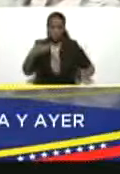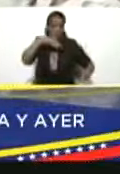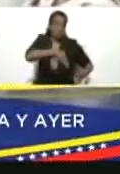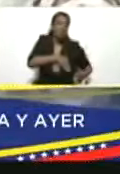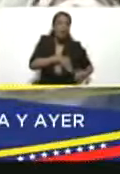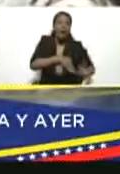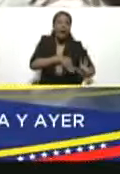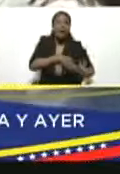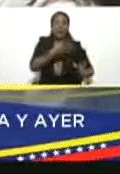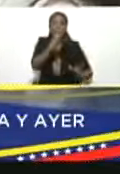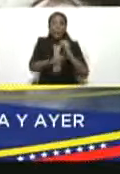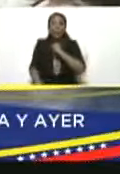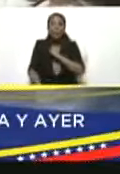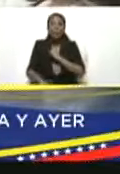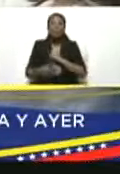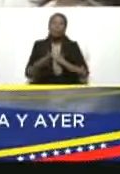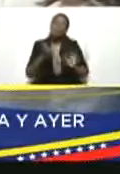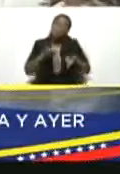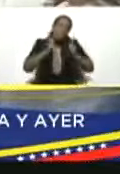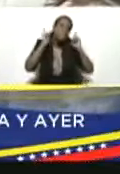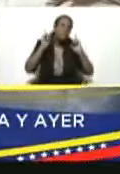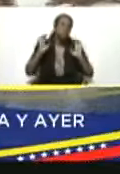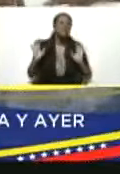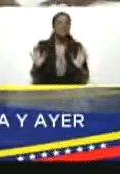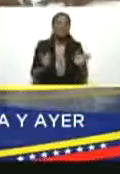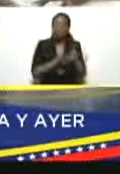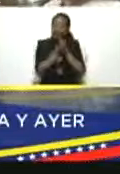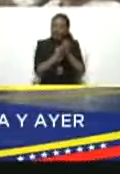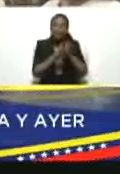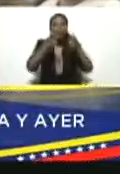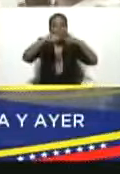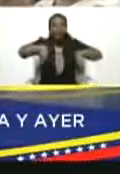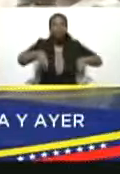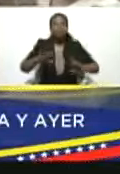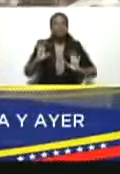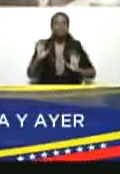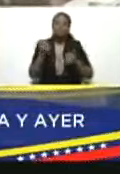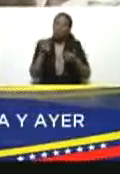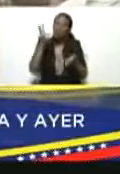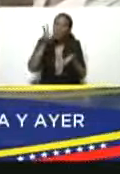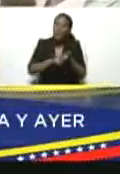y te sale crédito para que emprendas tu trabajo